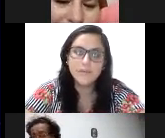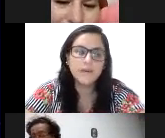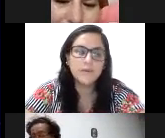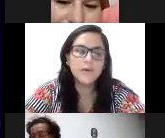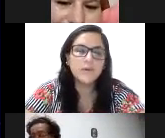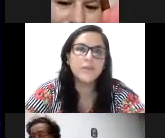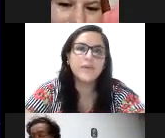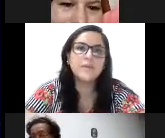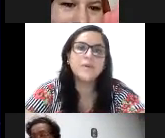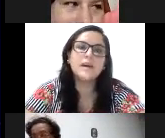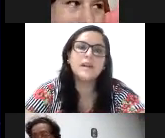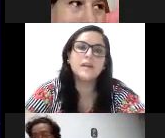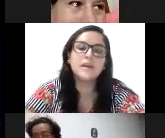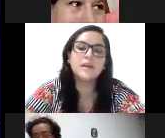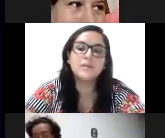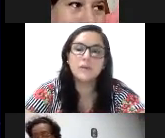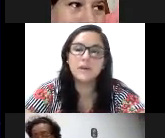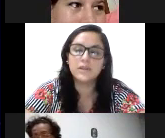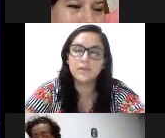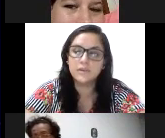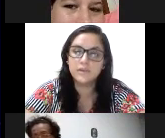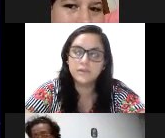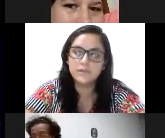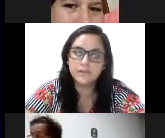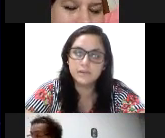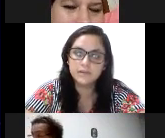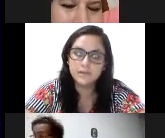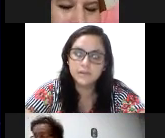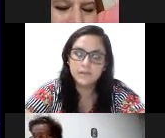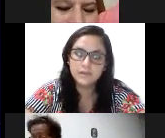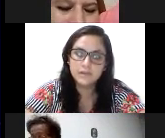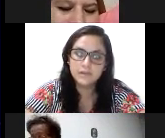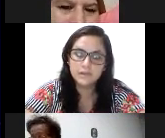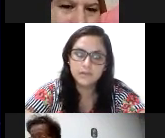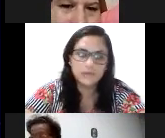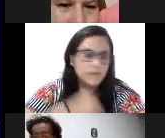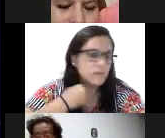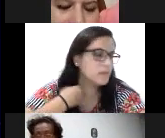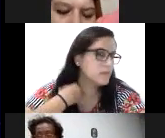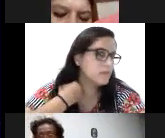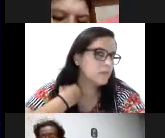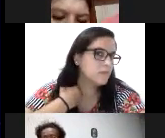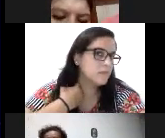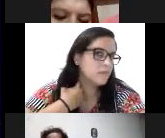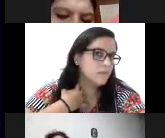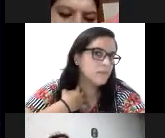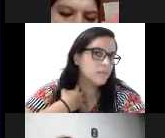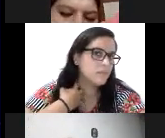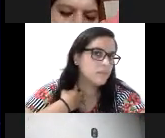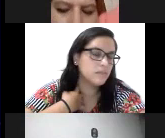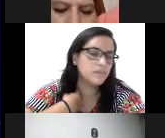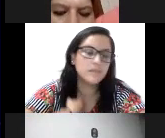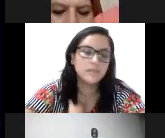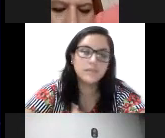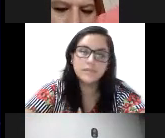¿no? Básicamente es la capacidad en la cual nosotros nos basamos para que este paciente pueda tener una ventilación adecuada, ¿no? El poco aire que